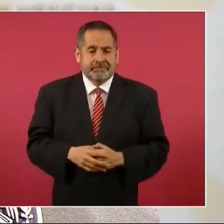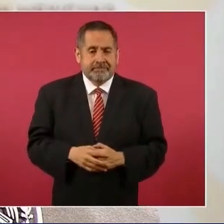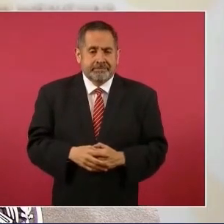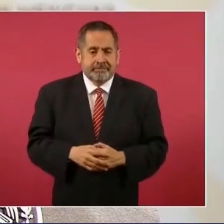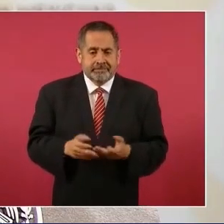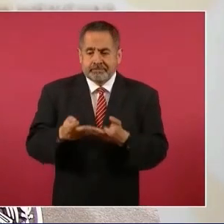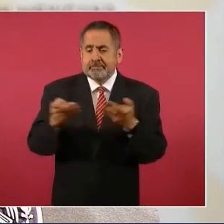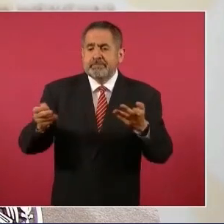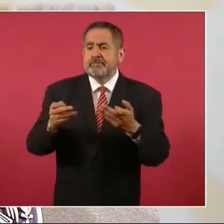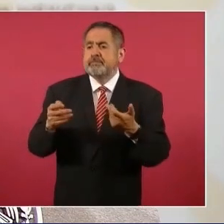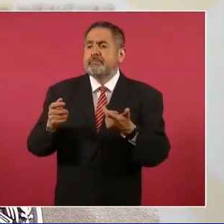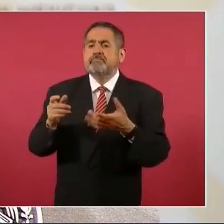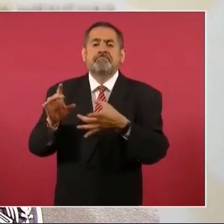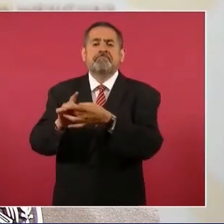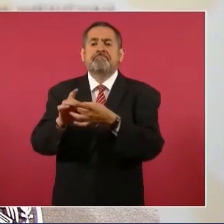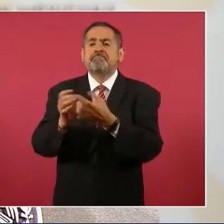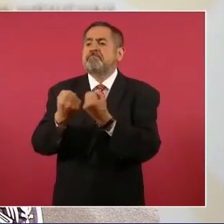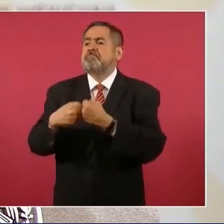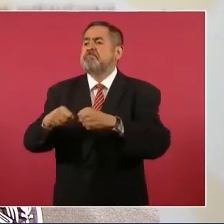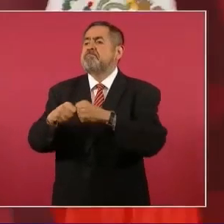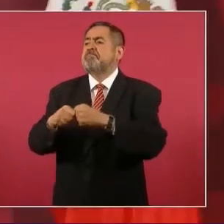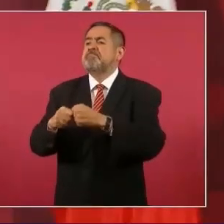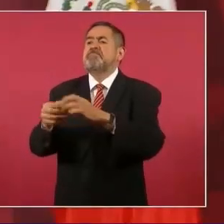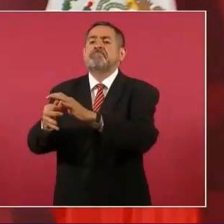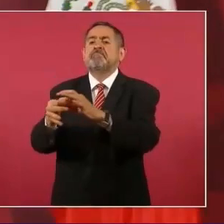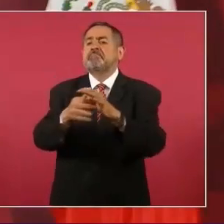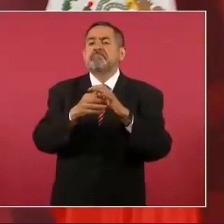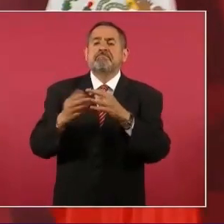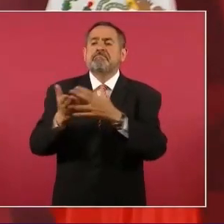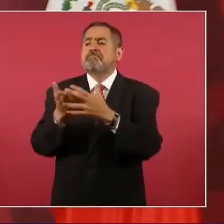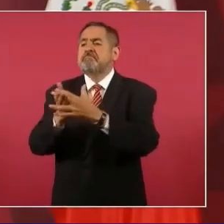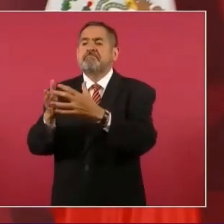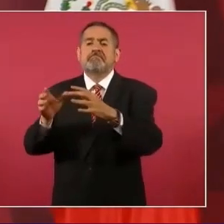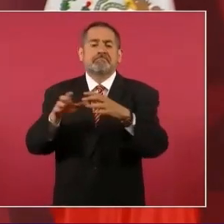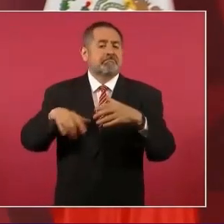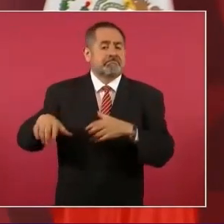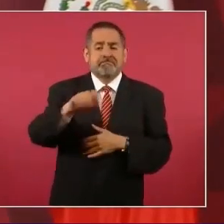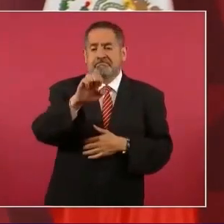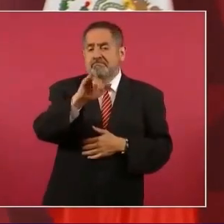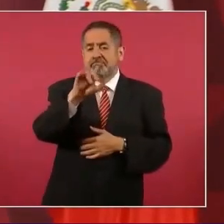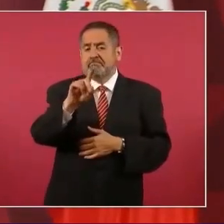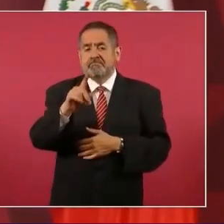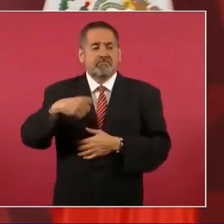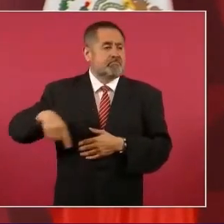son tierras comunales, tierras ejidales,